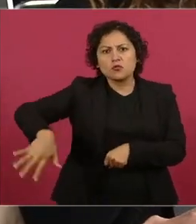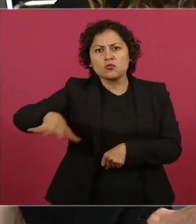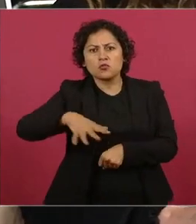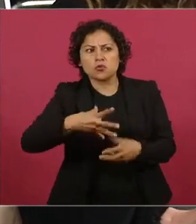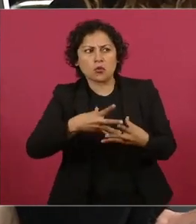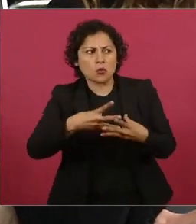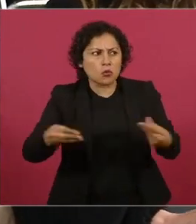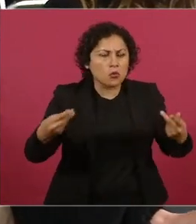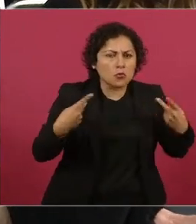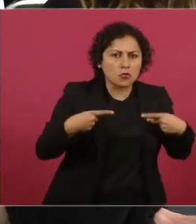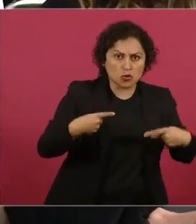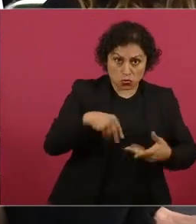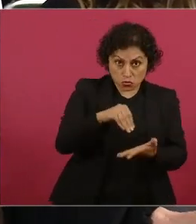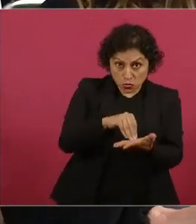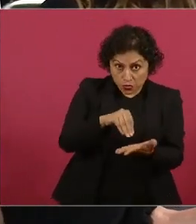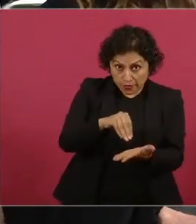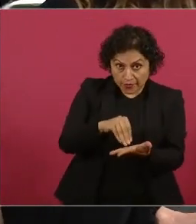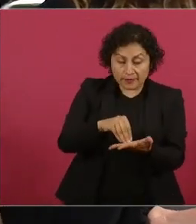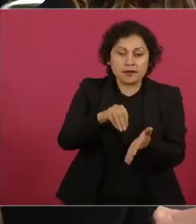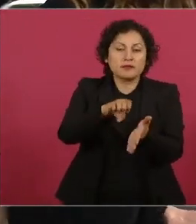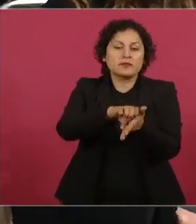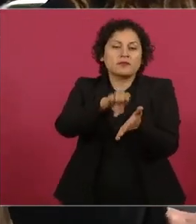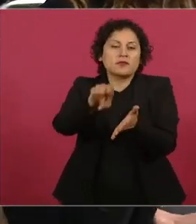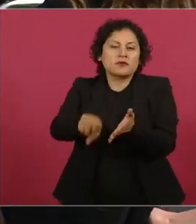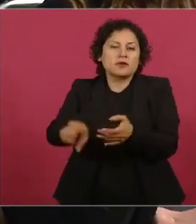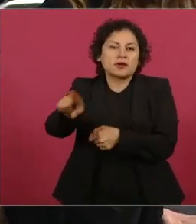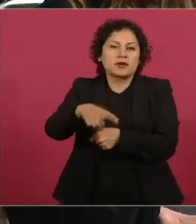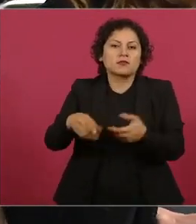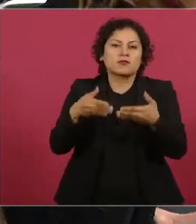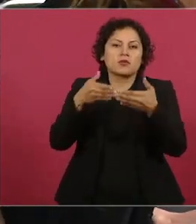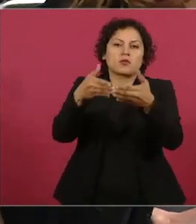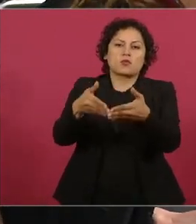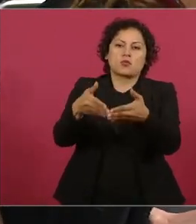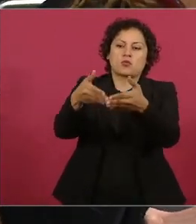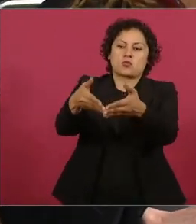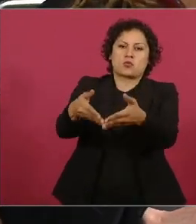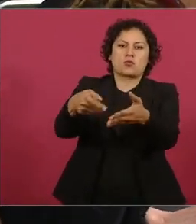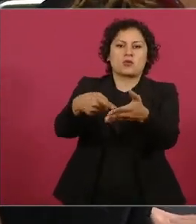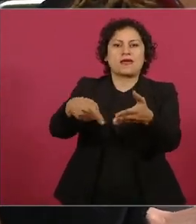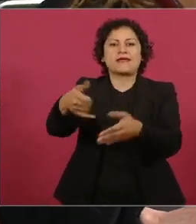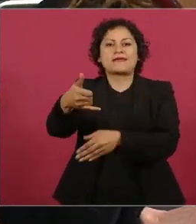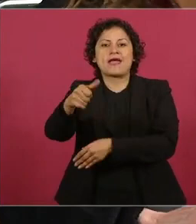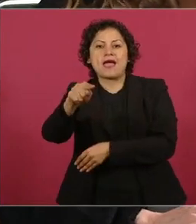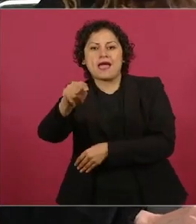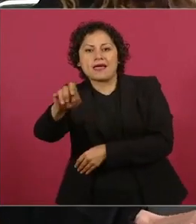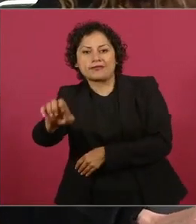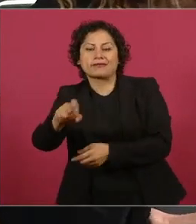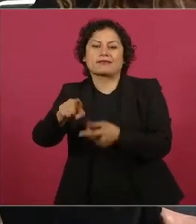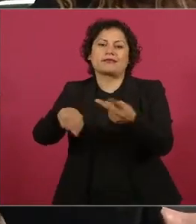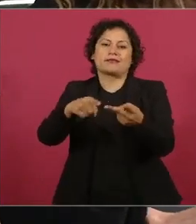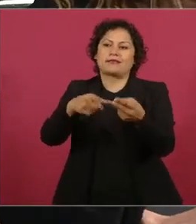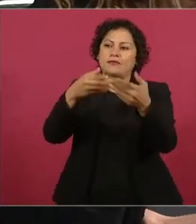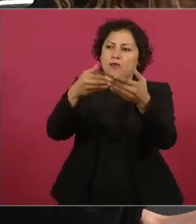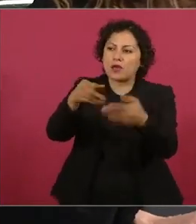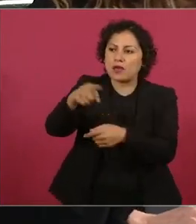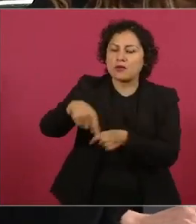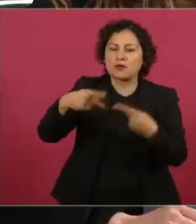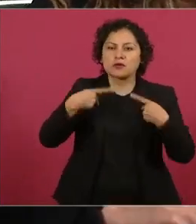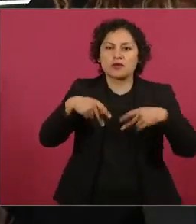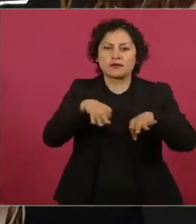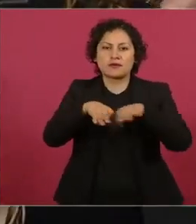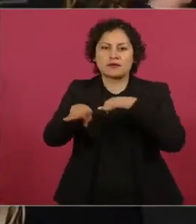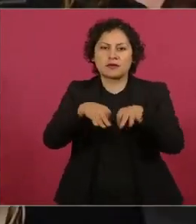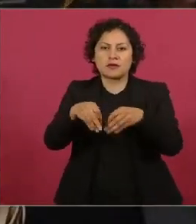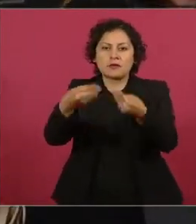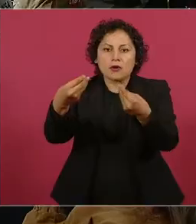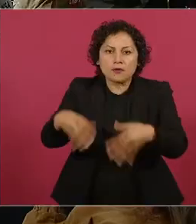que trabajaba en estos yates, en las embarcaciones, y están pidiendo ayuda. ¿Se les va a ayudar a estas búsquedas? ¿O